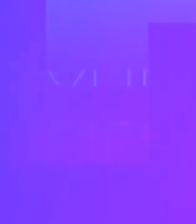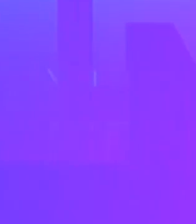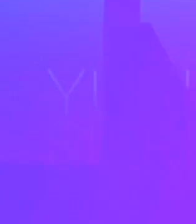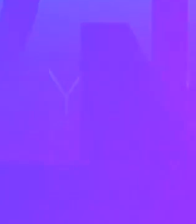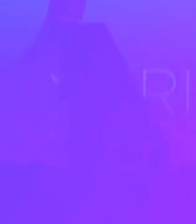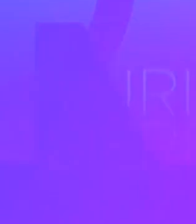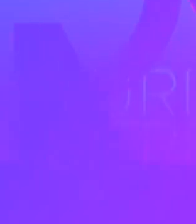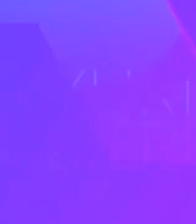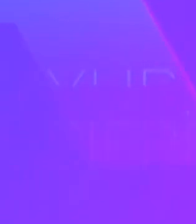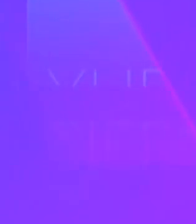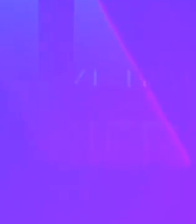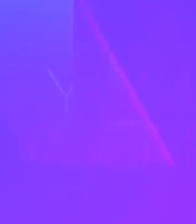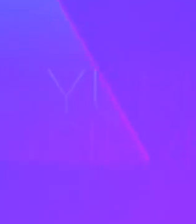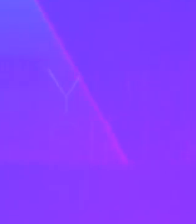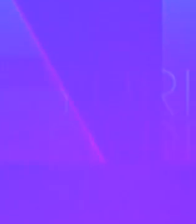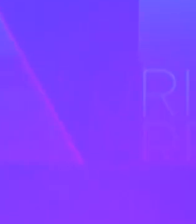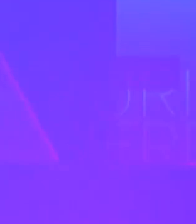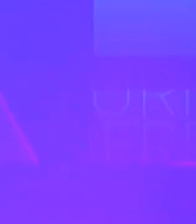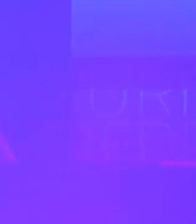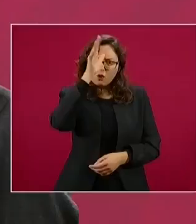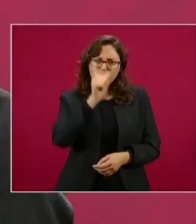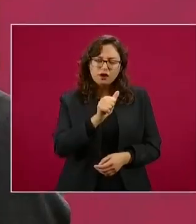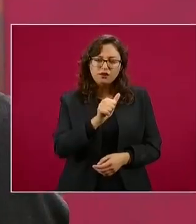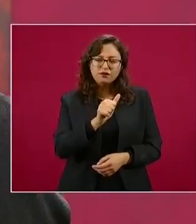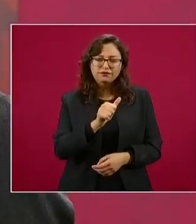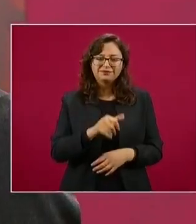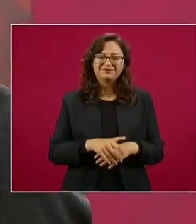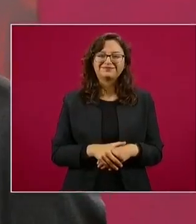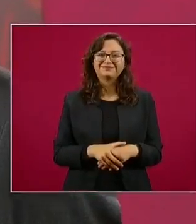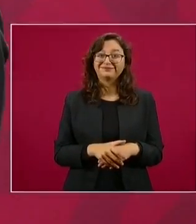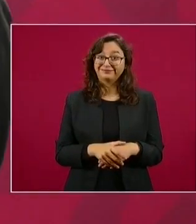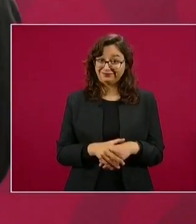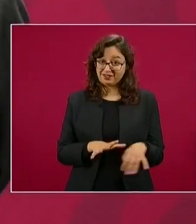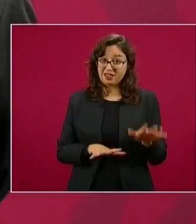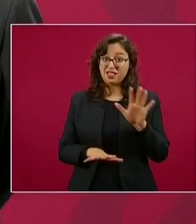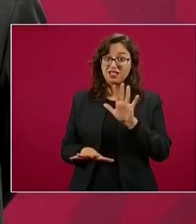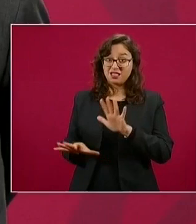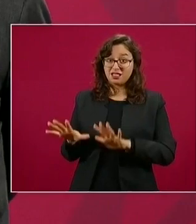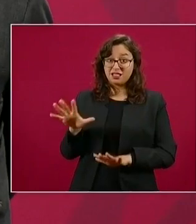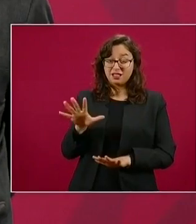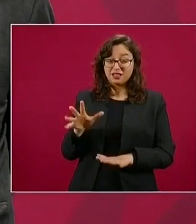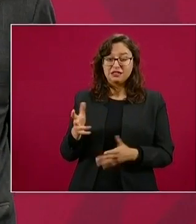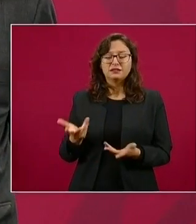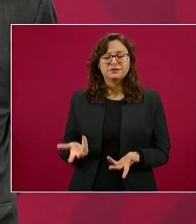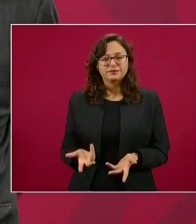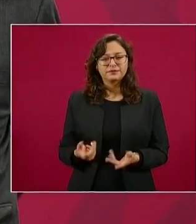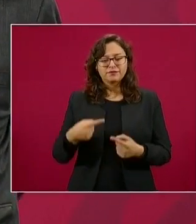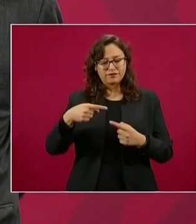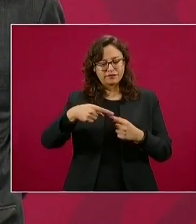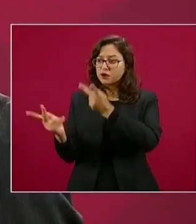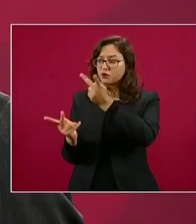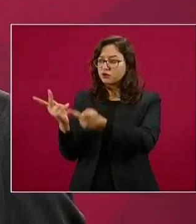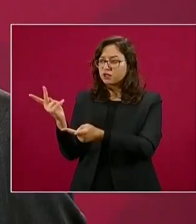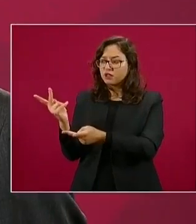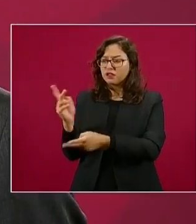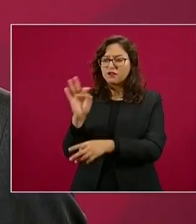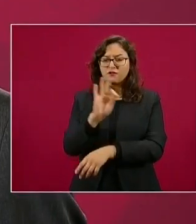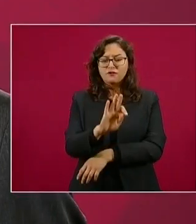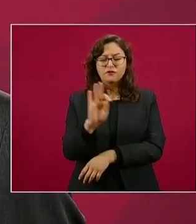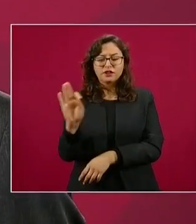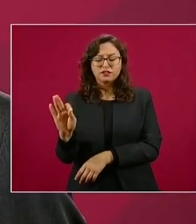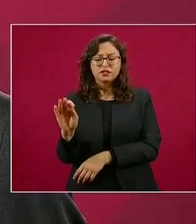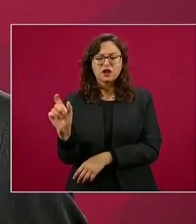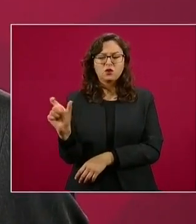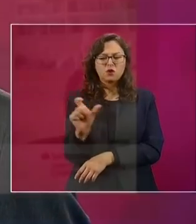andrés manuel lópez obrador dijo que los pronósticos de agustín carstens sobre bancarrota no aplican para méxico durante la